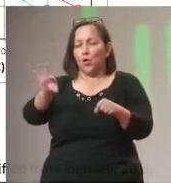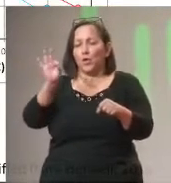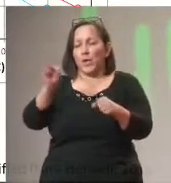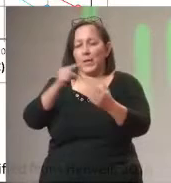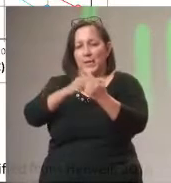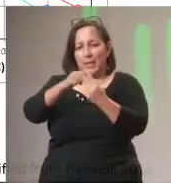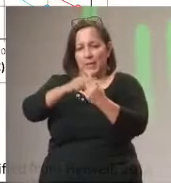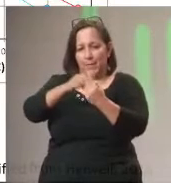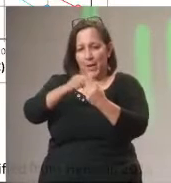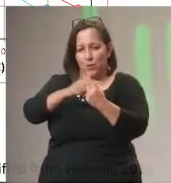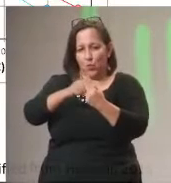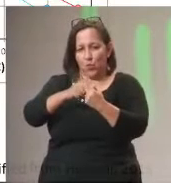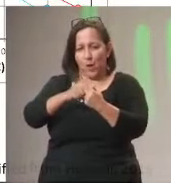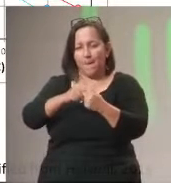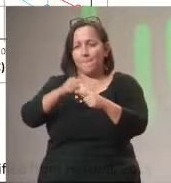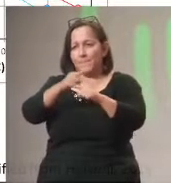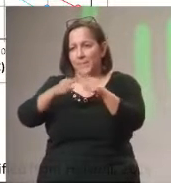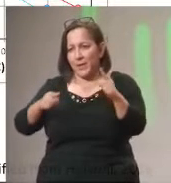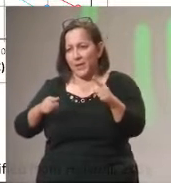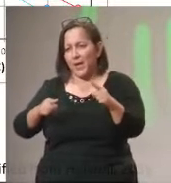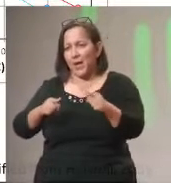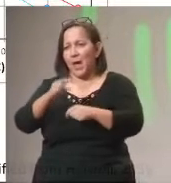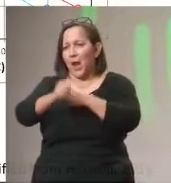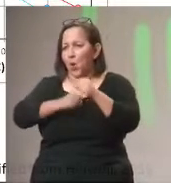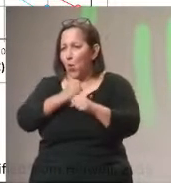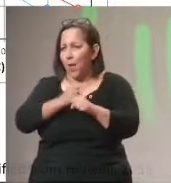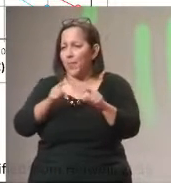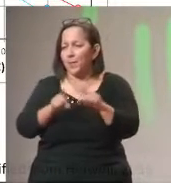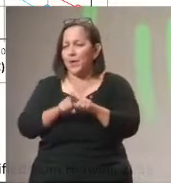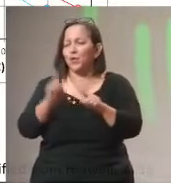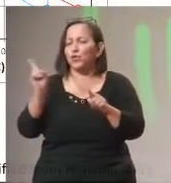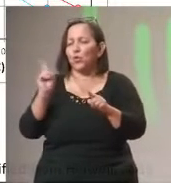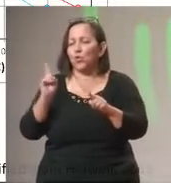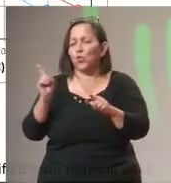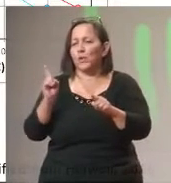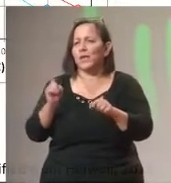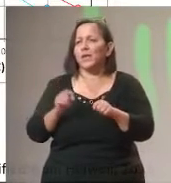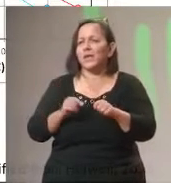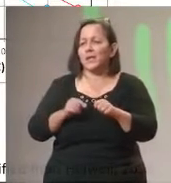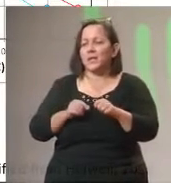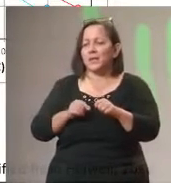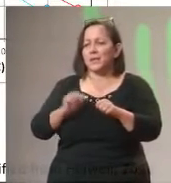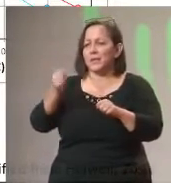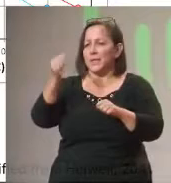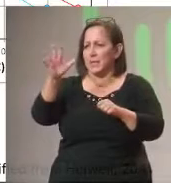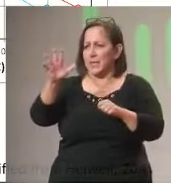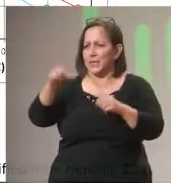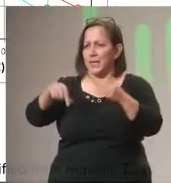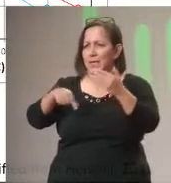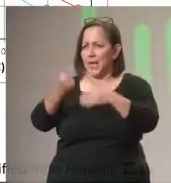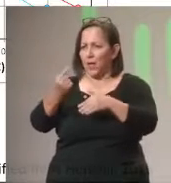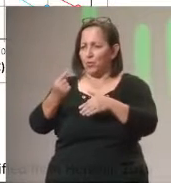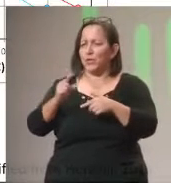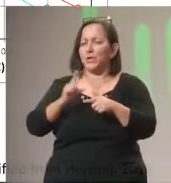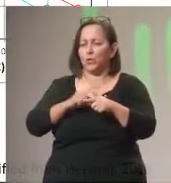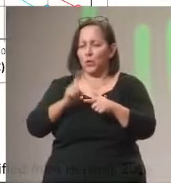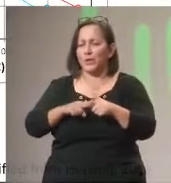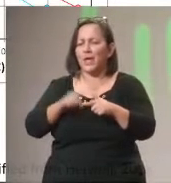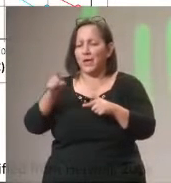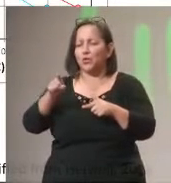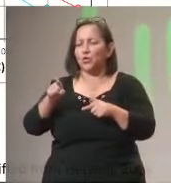el importante ligamen que hay con la parte meteorológica, donde la temperatura media anual de la cordillera es 15 grados? Allí es donde yo me